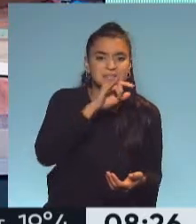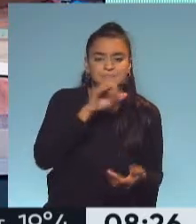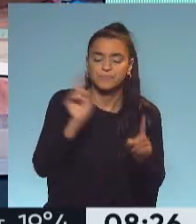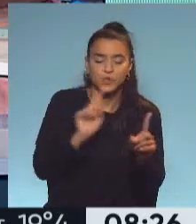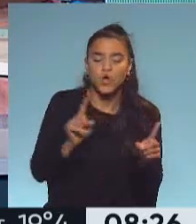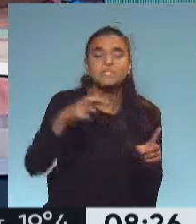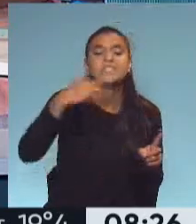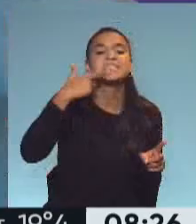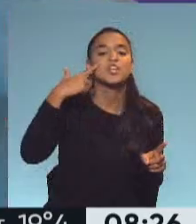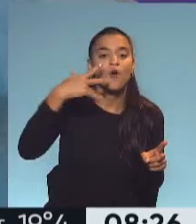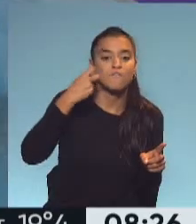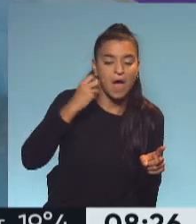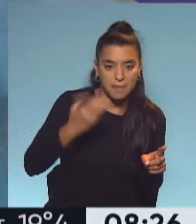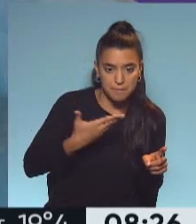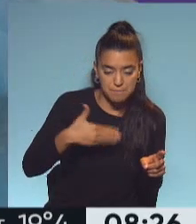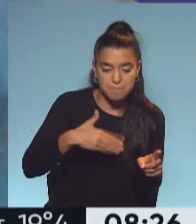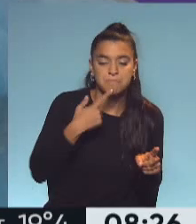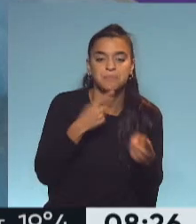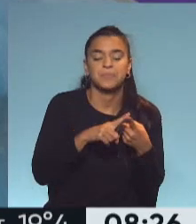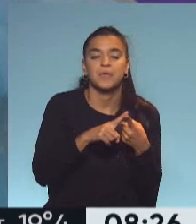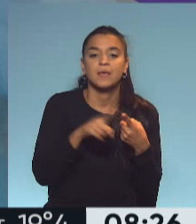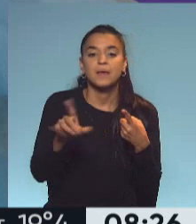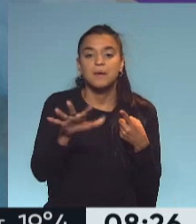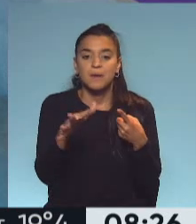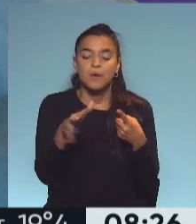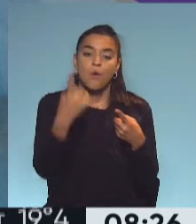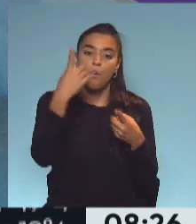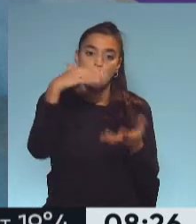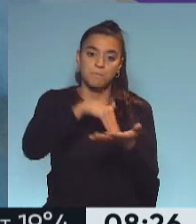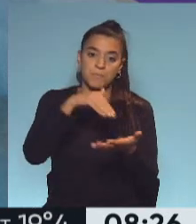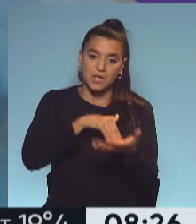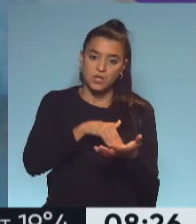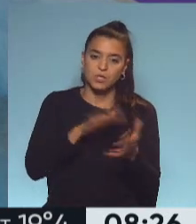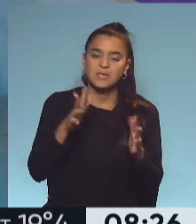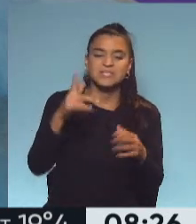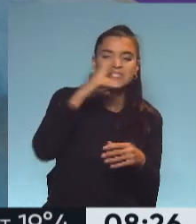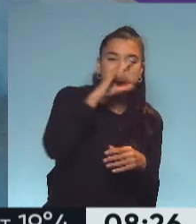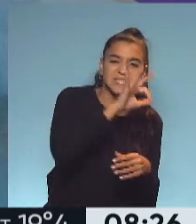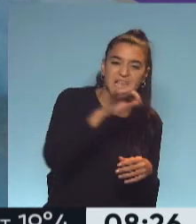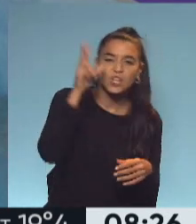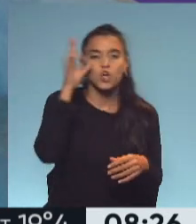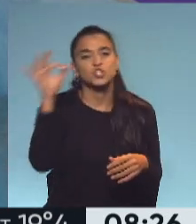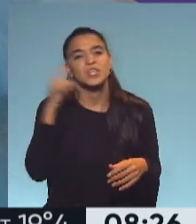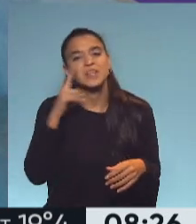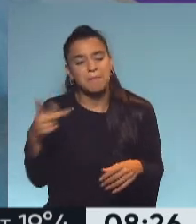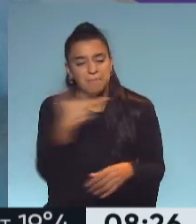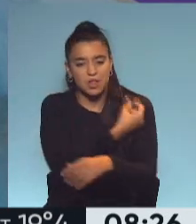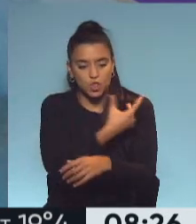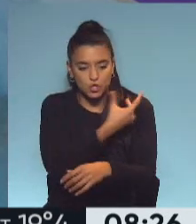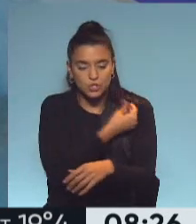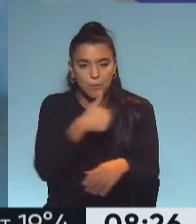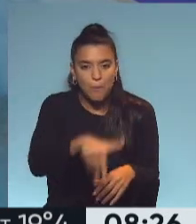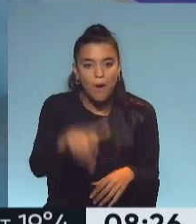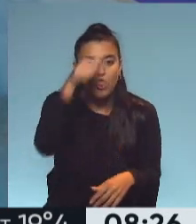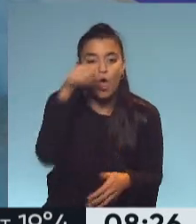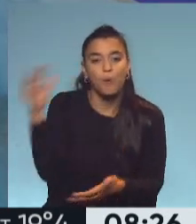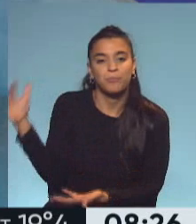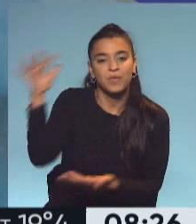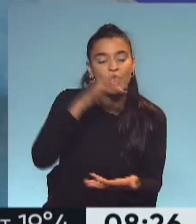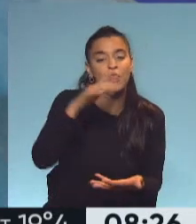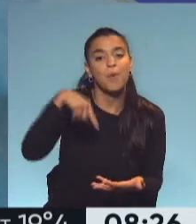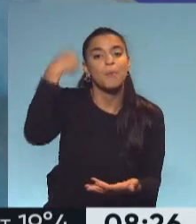de Sinopharm, que se estima que menos de 1 millón, estamos hablando de 700 y 800 mil dosis, estarían llegando el domingo, y